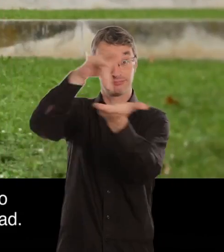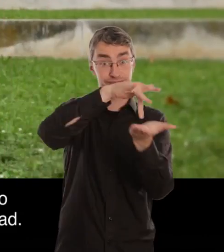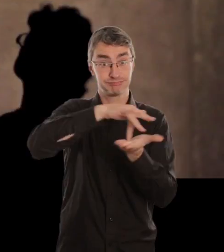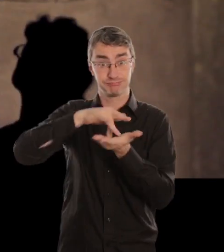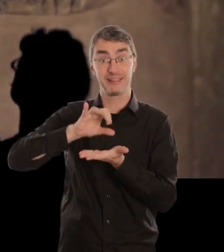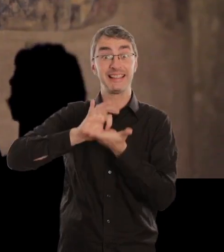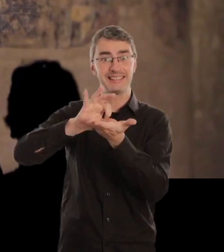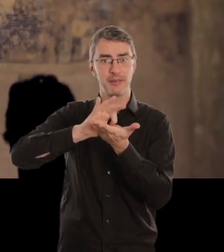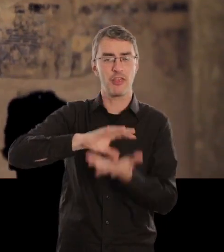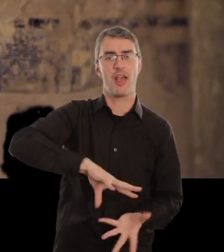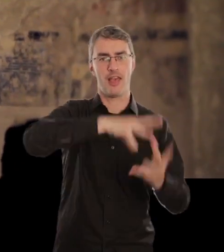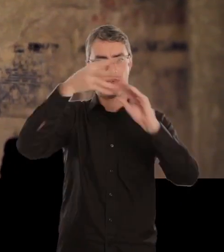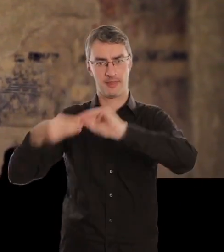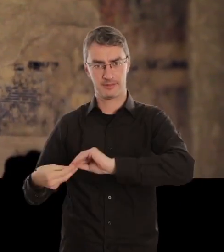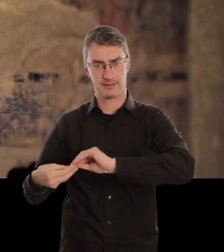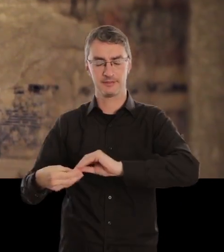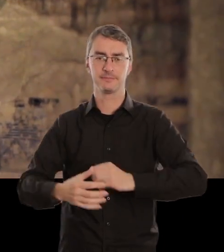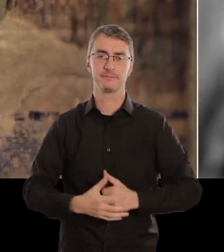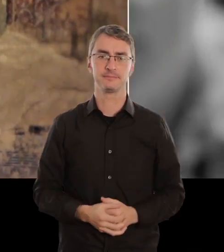ciudad.